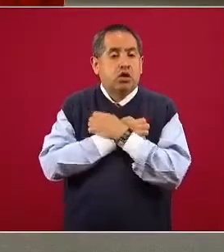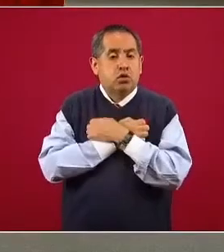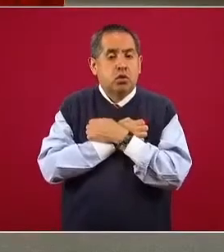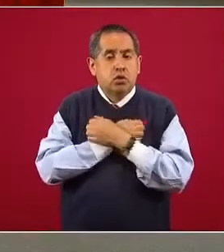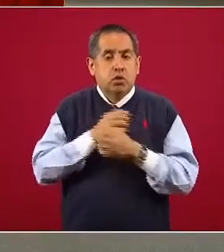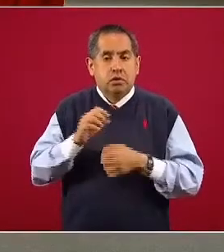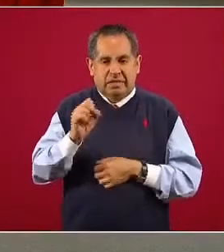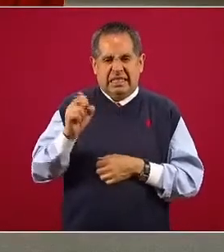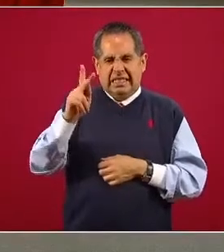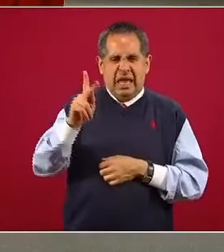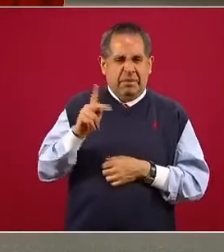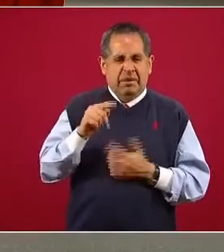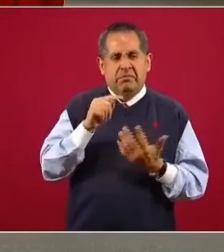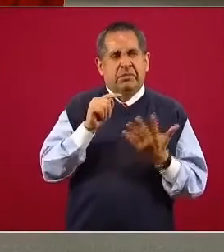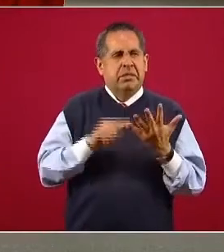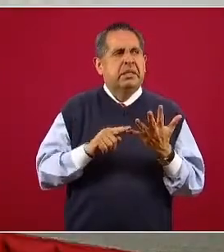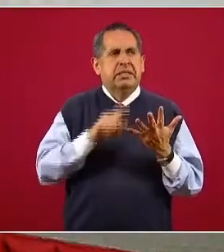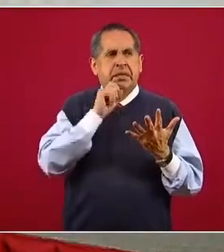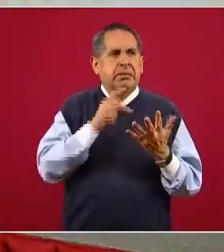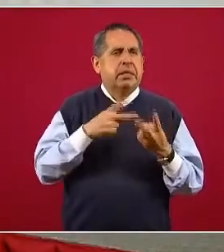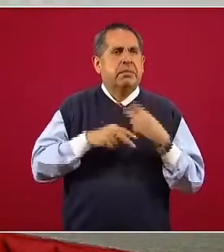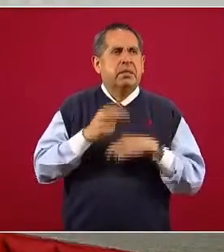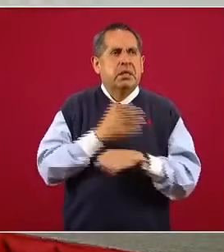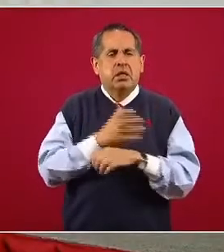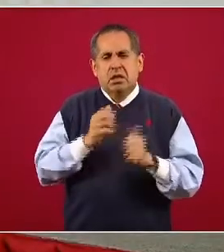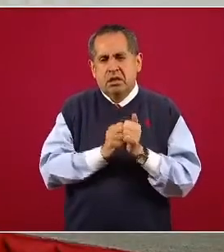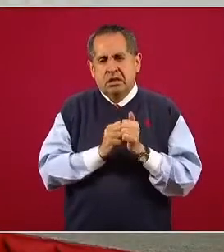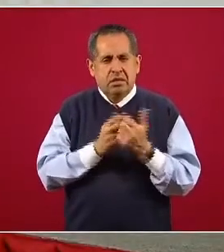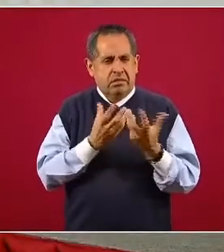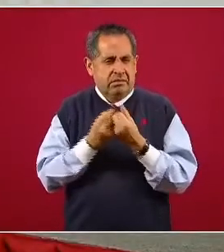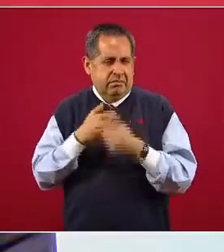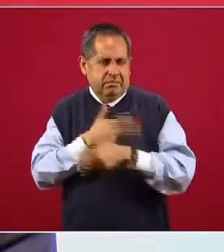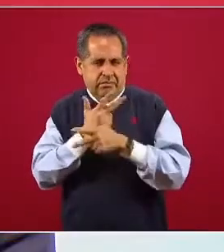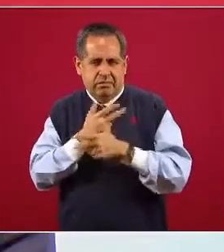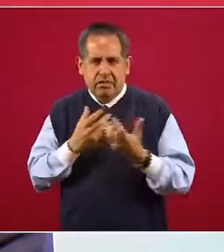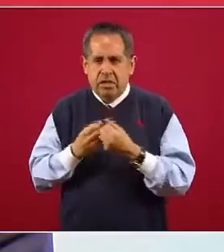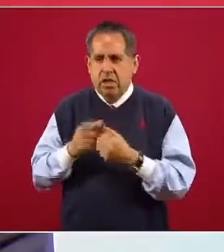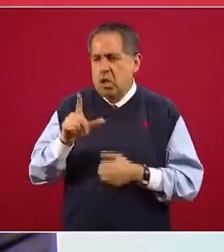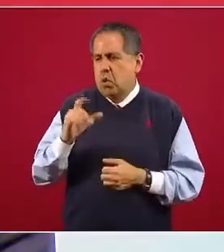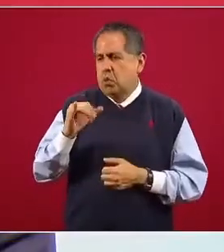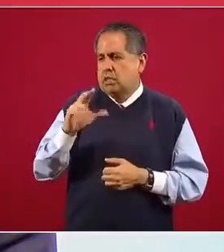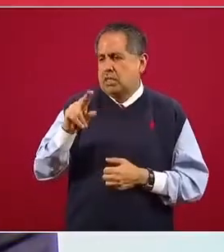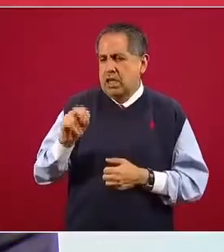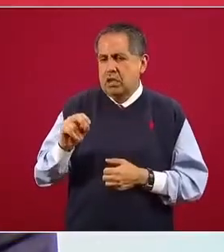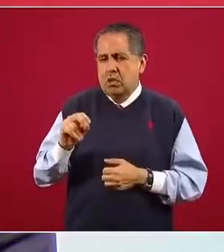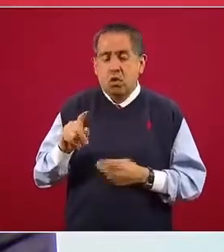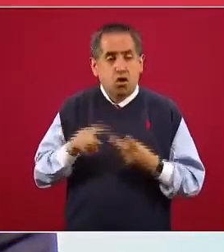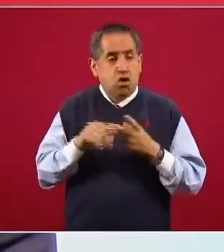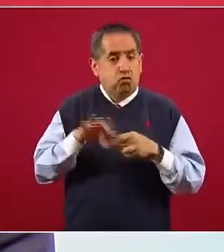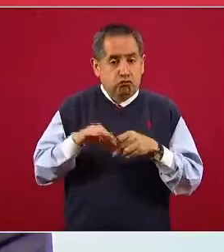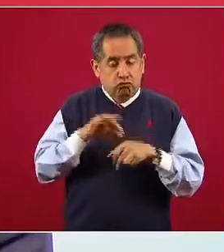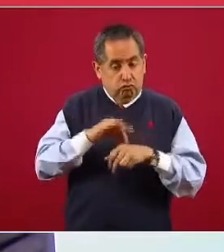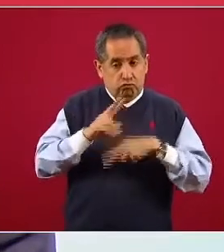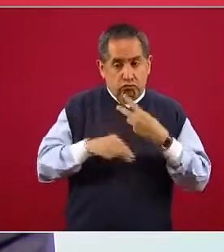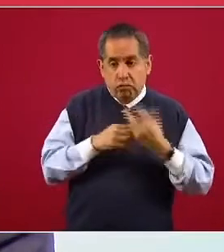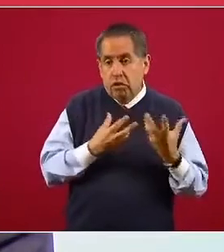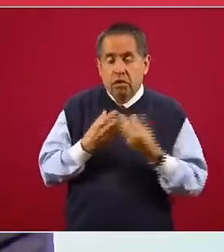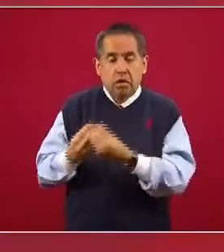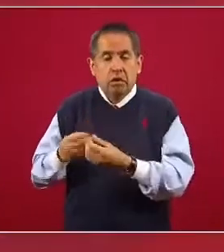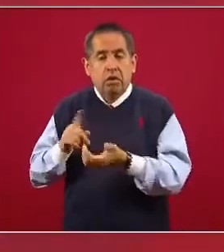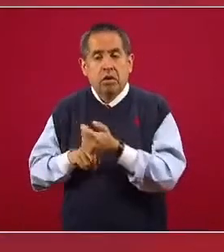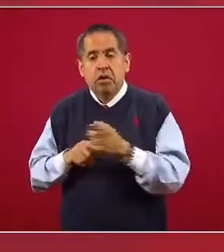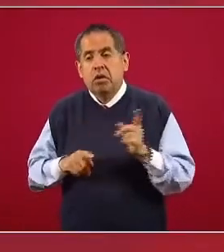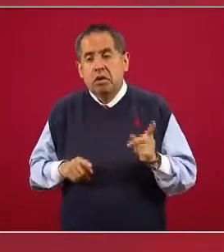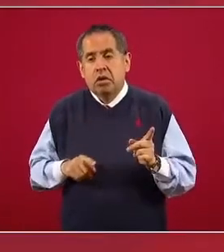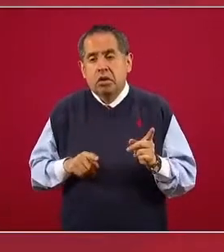representando a la SEP, y nos acompañó de manera virtual Luciano Concheiro, y de manera presencial nuestra